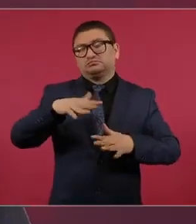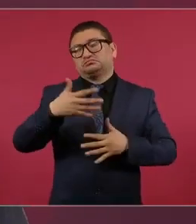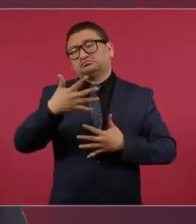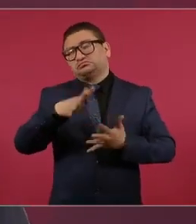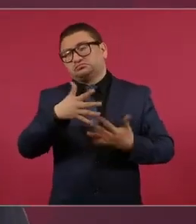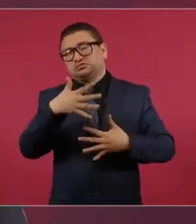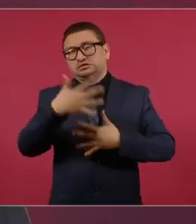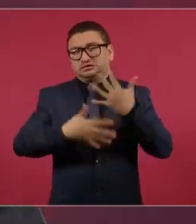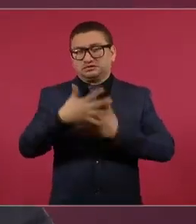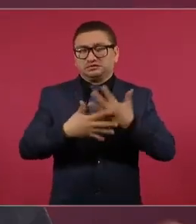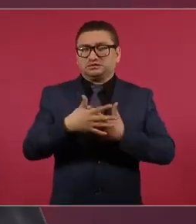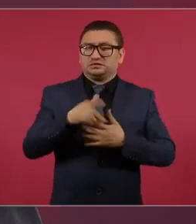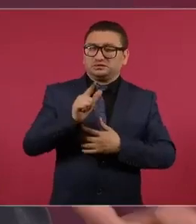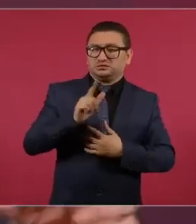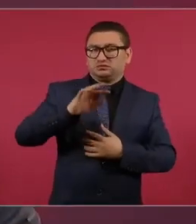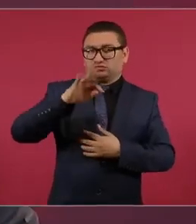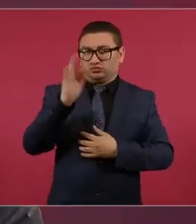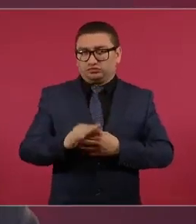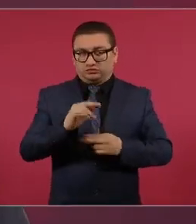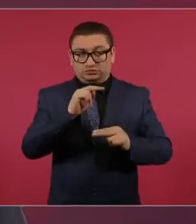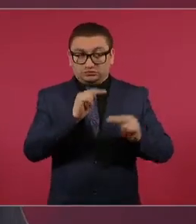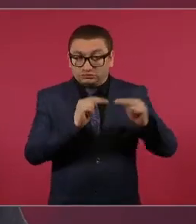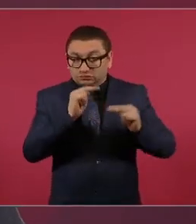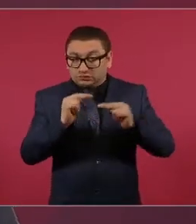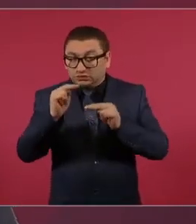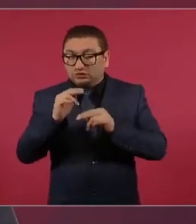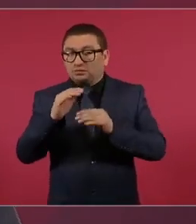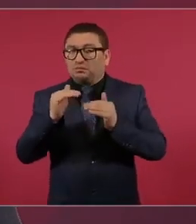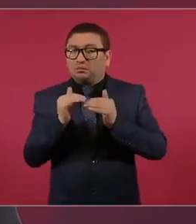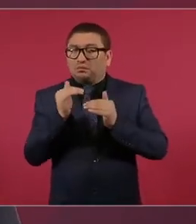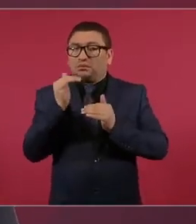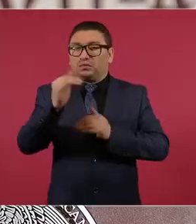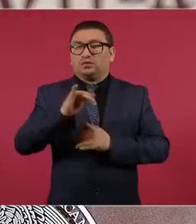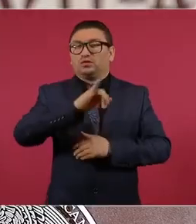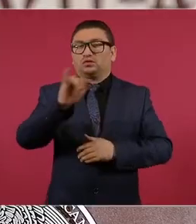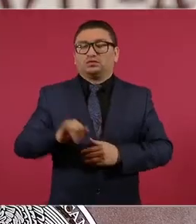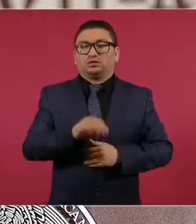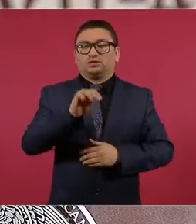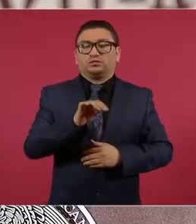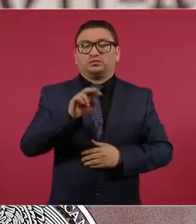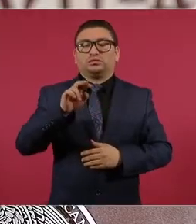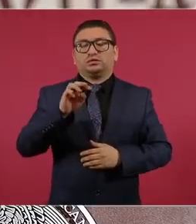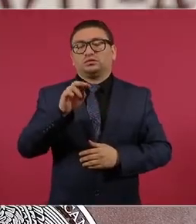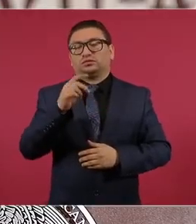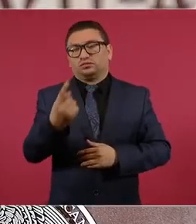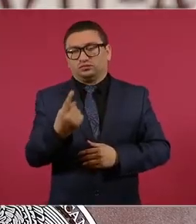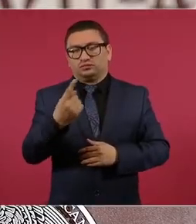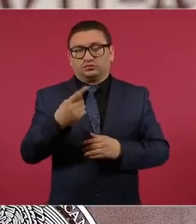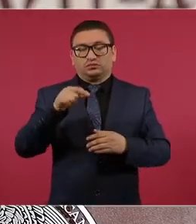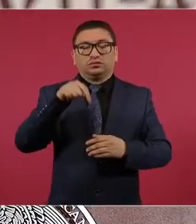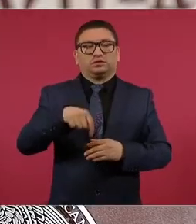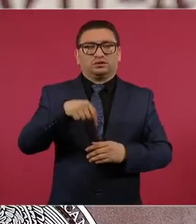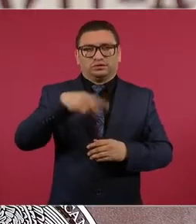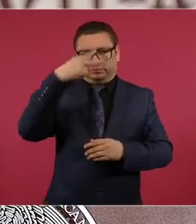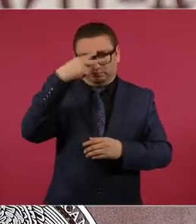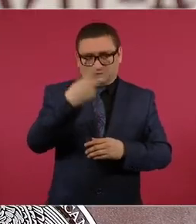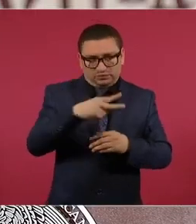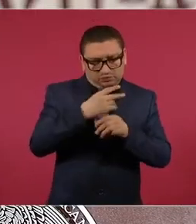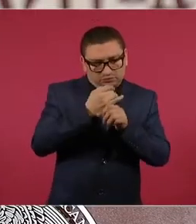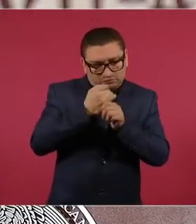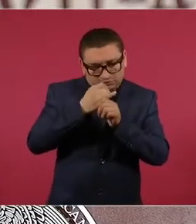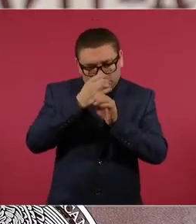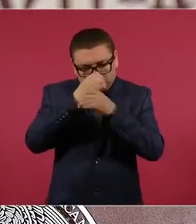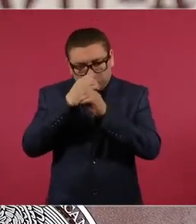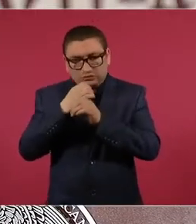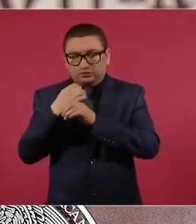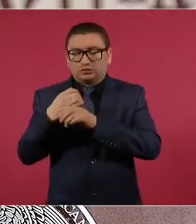1% de todas las variantes eh está predominando la jn1 y aquí en México de las muestras que hemos tomado